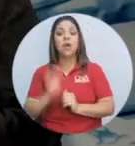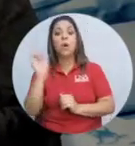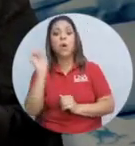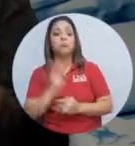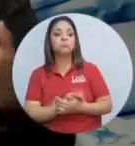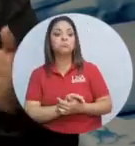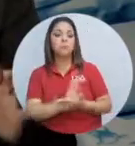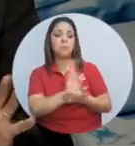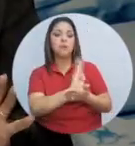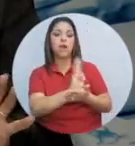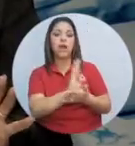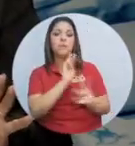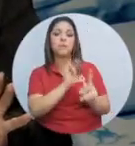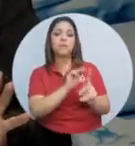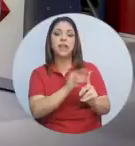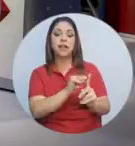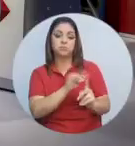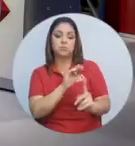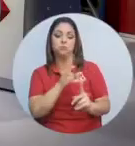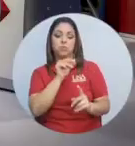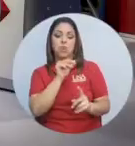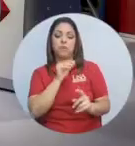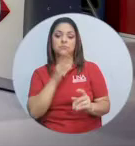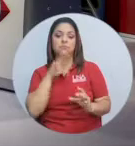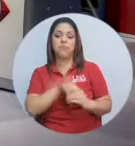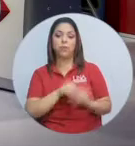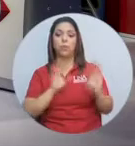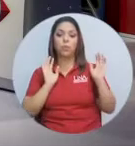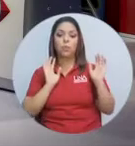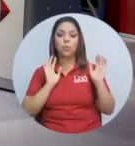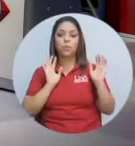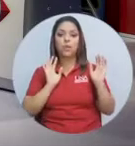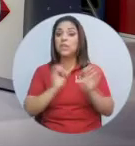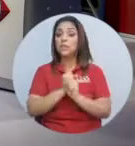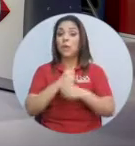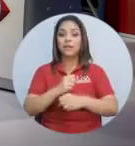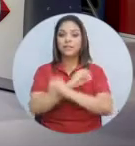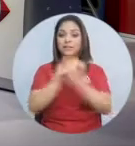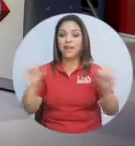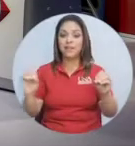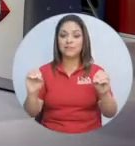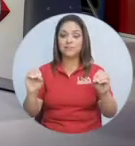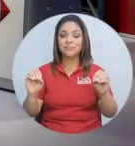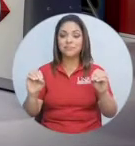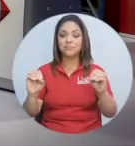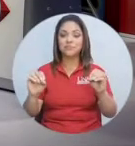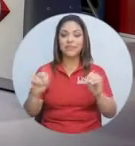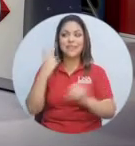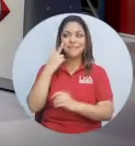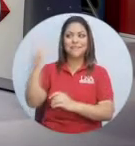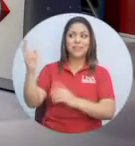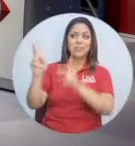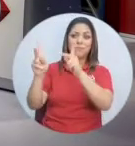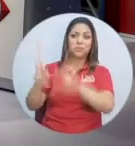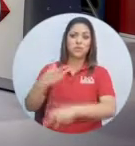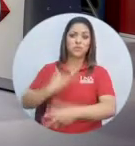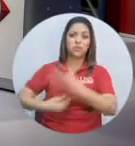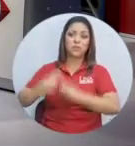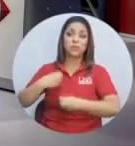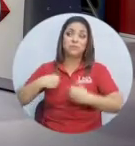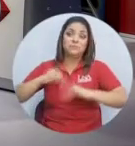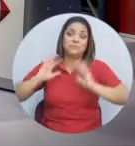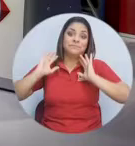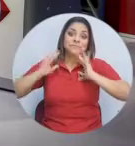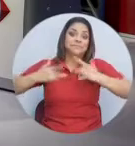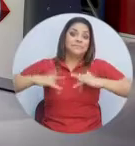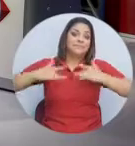mensajes porque no es conmigo, ¿verdad? Y entonces no hago nada al respecto, que vea la otra persona cómo se las ingenia